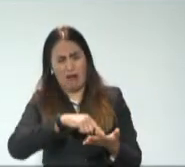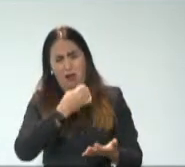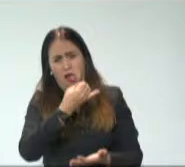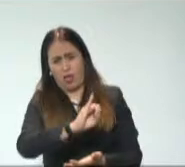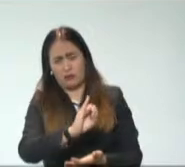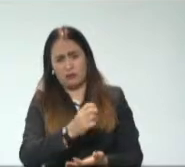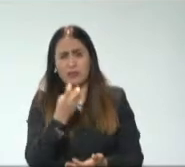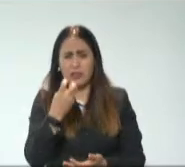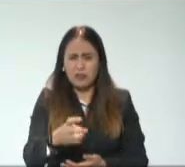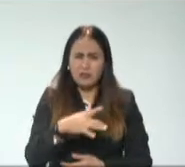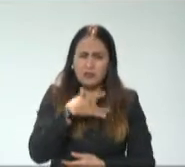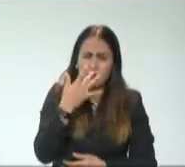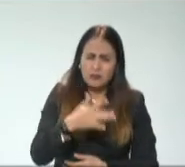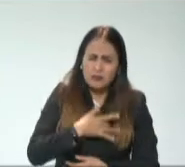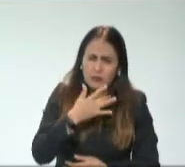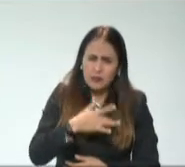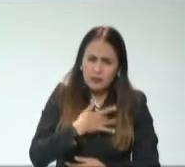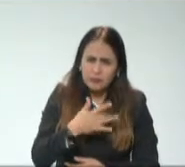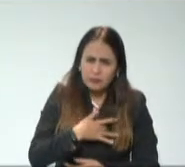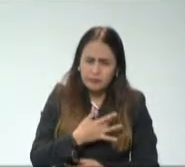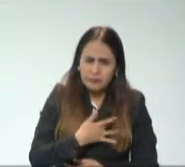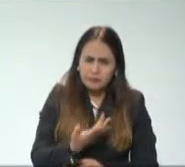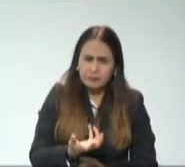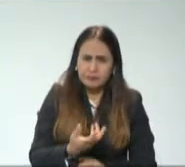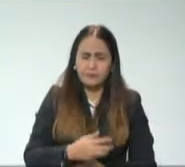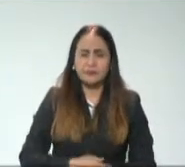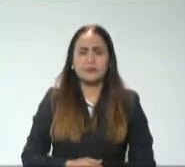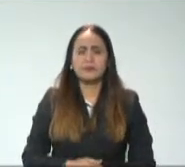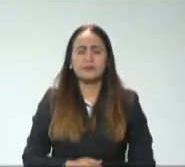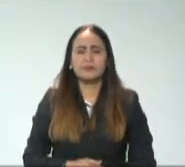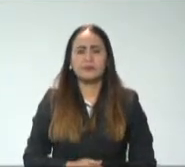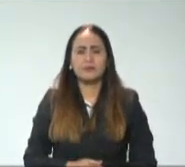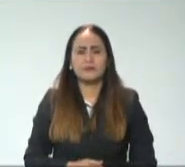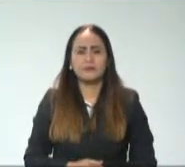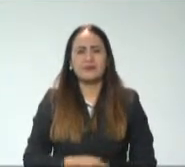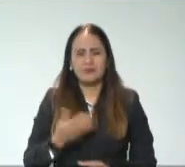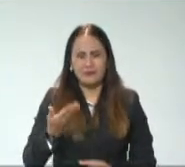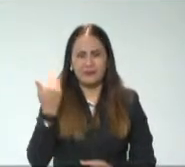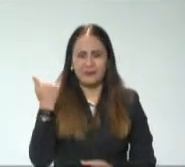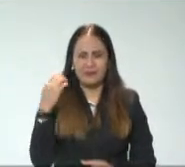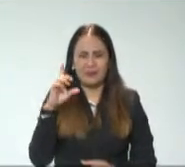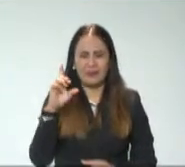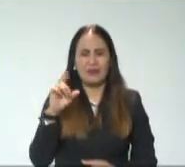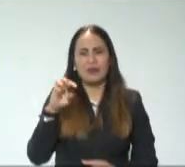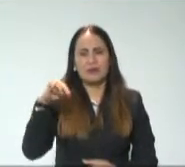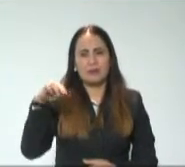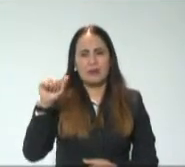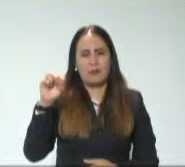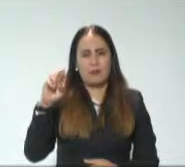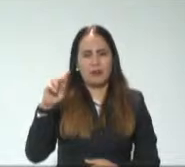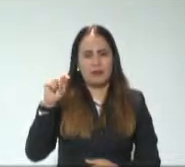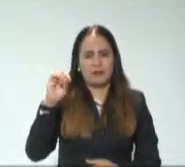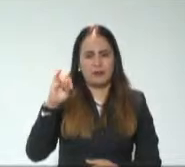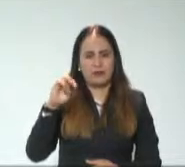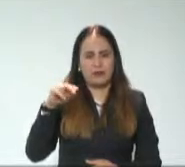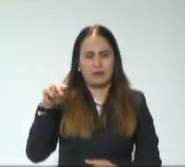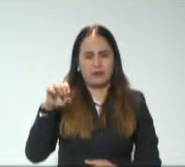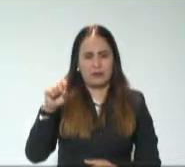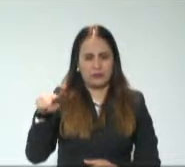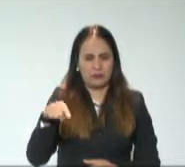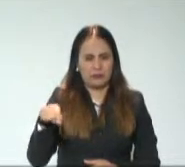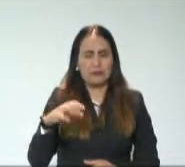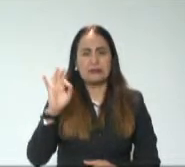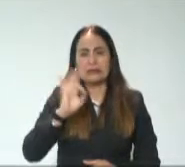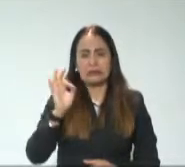percepción social también como ya señalaba el doctor Martínez y yescas a veces con una intención